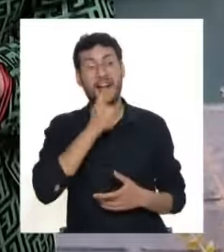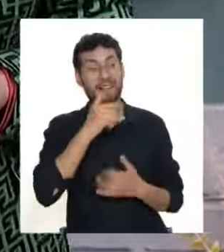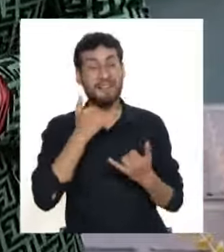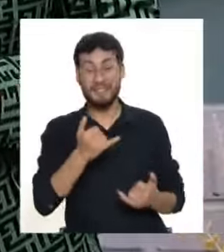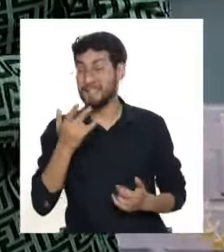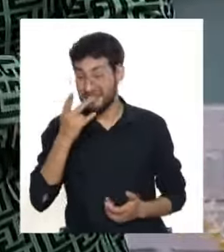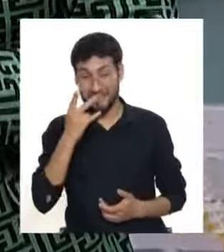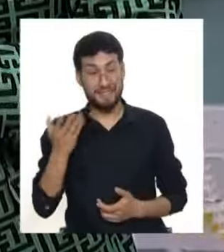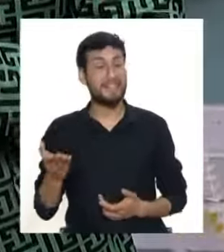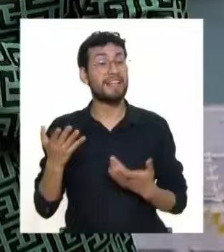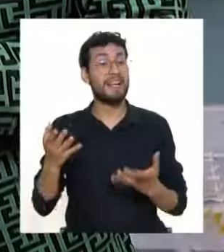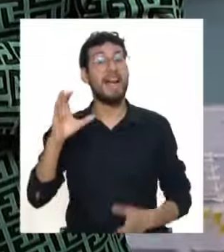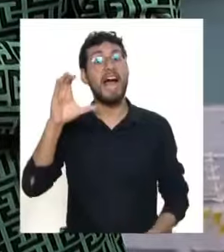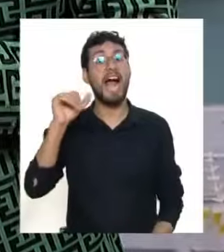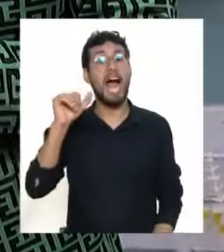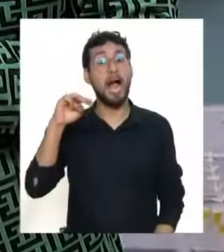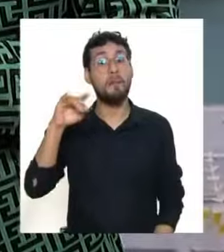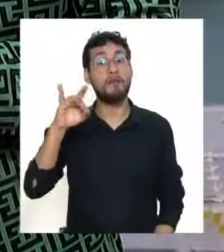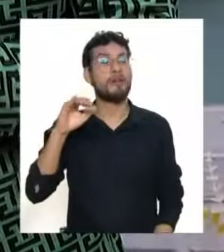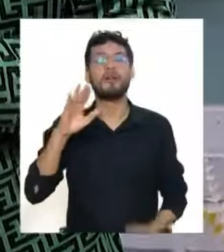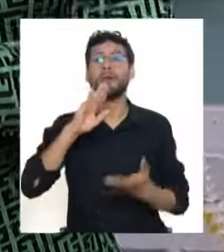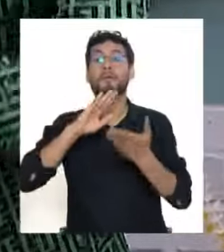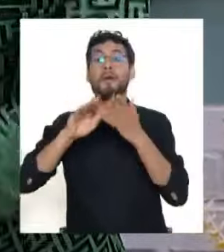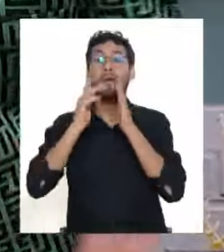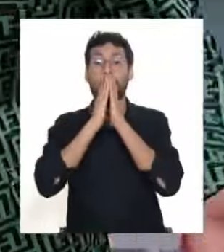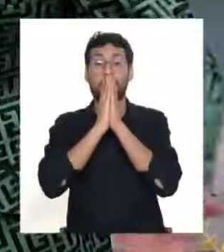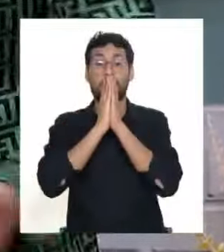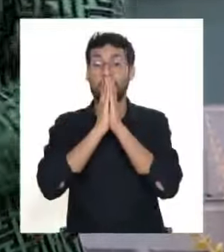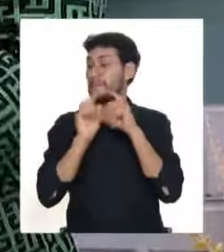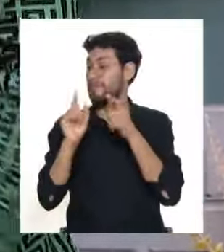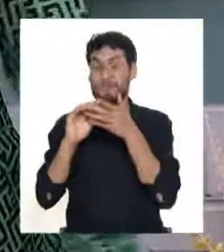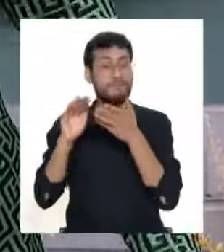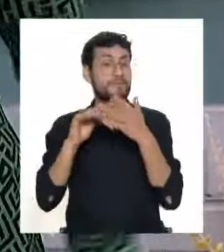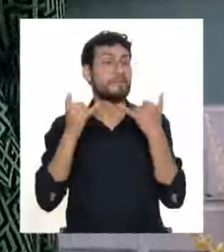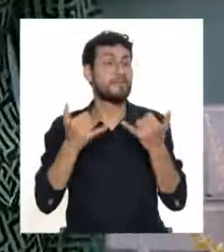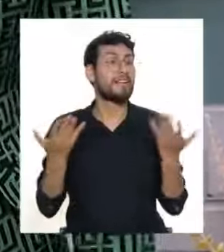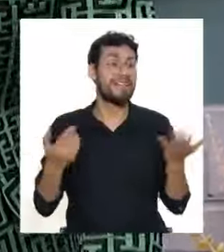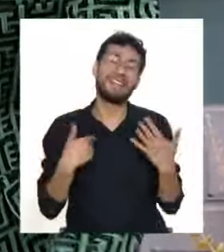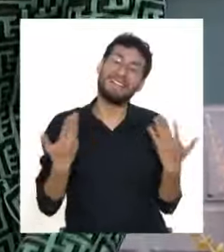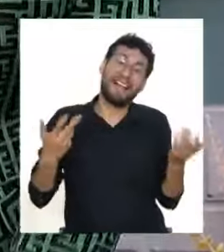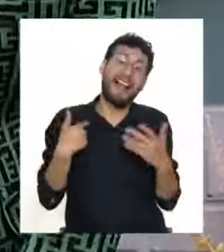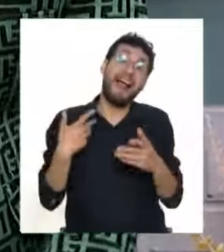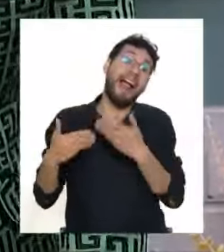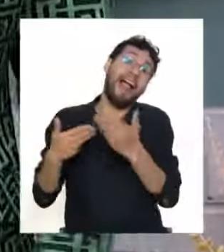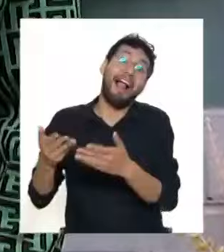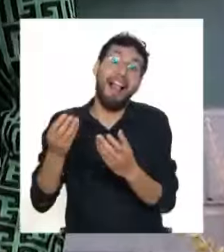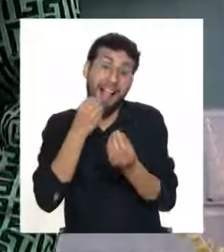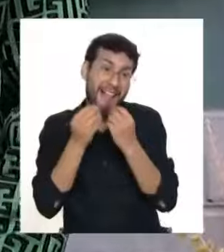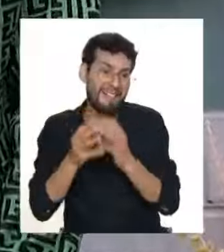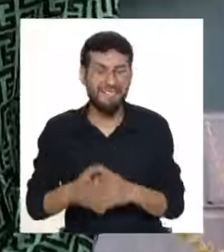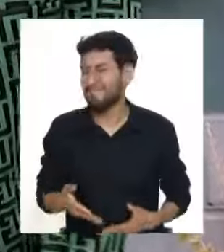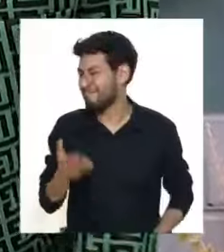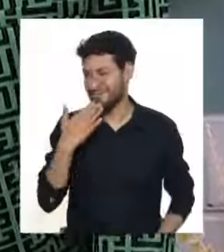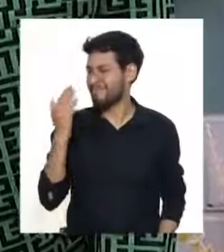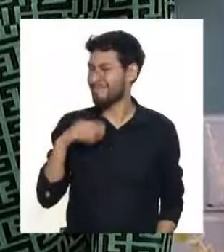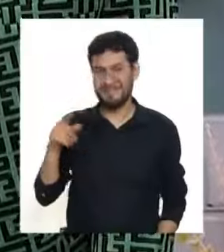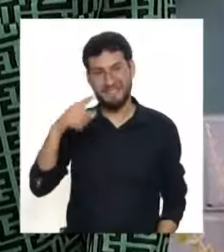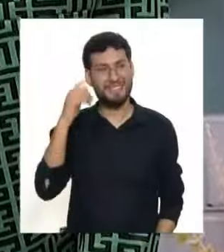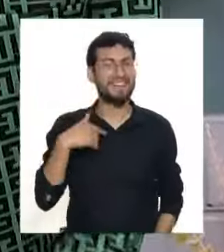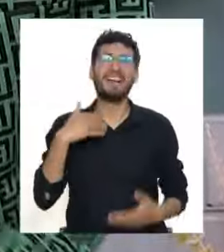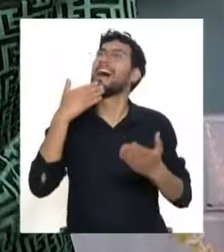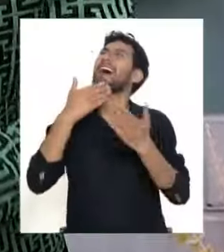Y este es el camucamo. Perdón, primero vamos a... Sí, vamos. Sí, claro, vamos a seguir celebrando. Ya queríamos comer. Qué mal criado, de frente vamos gracias a la